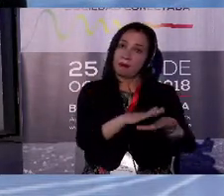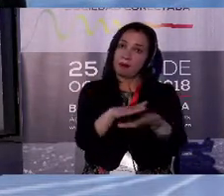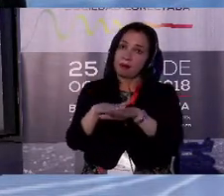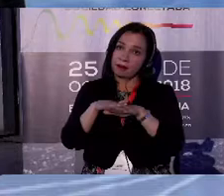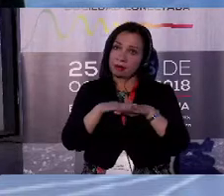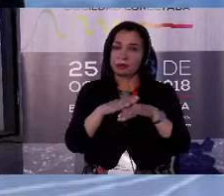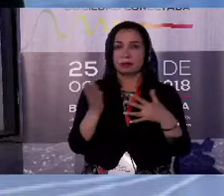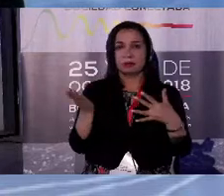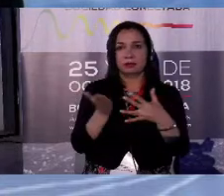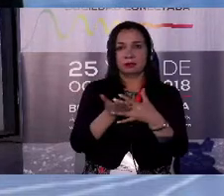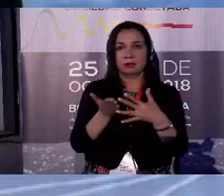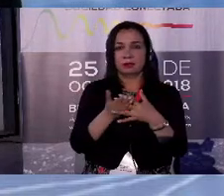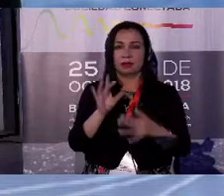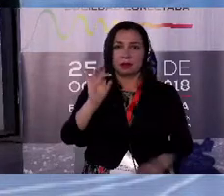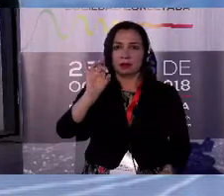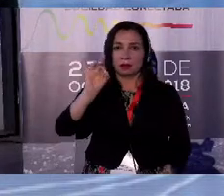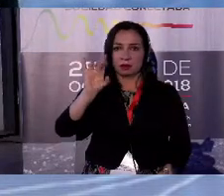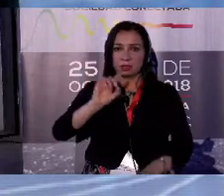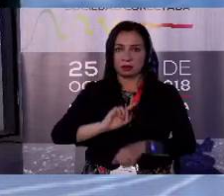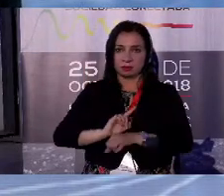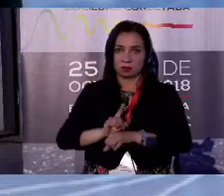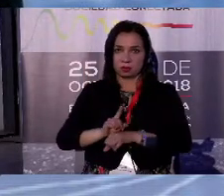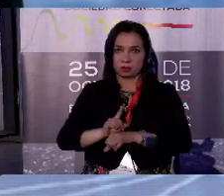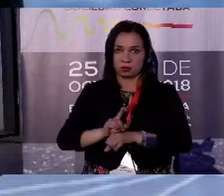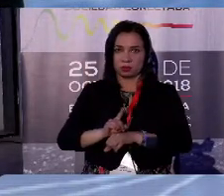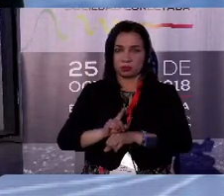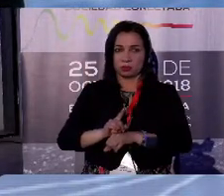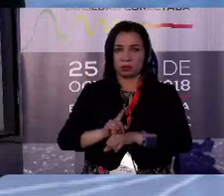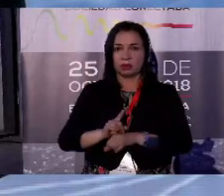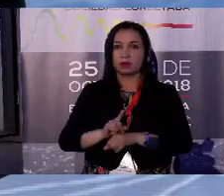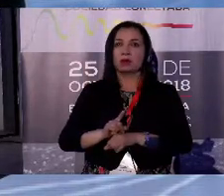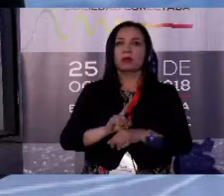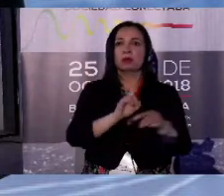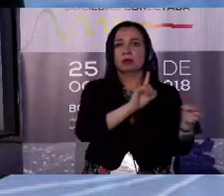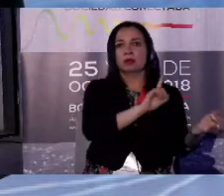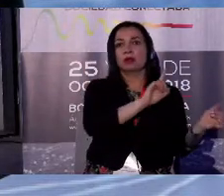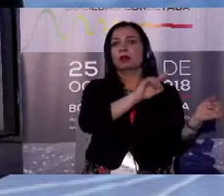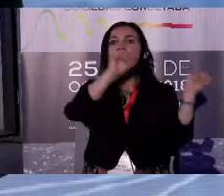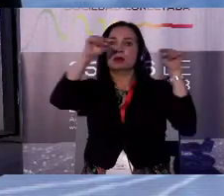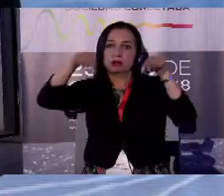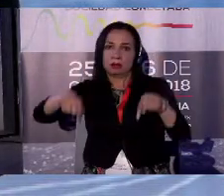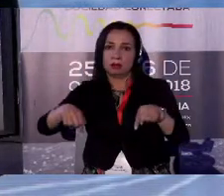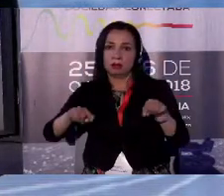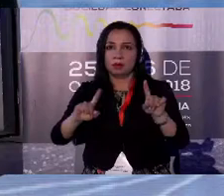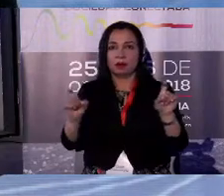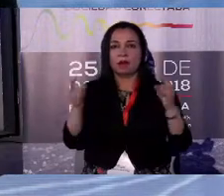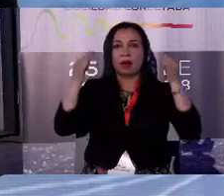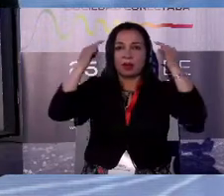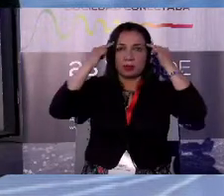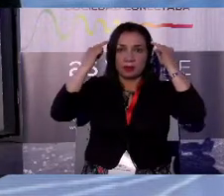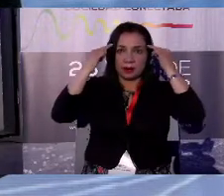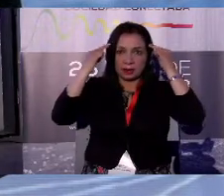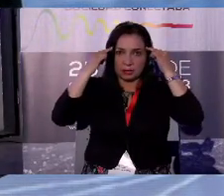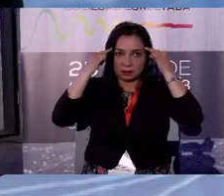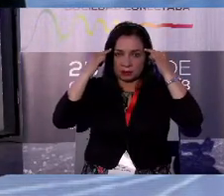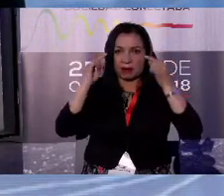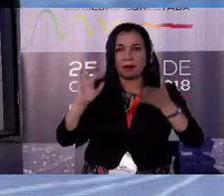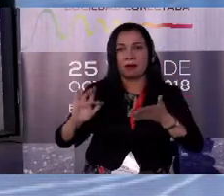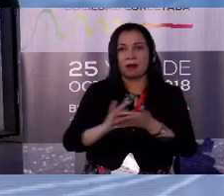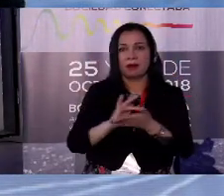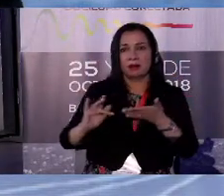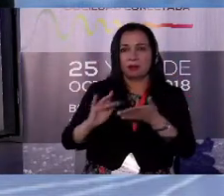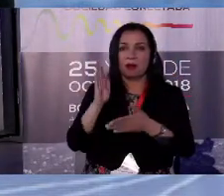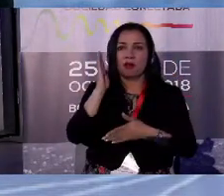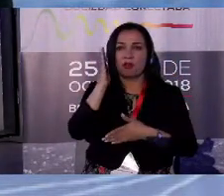un pequeño break de 15 minutos y regresamos para hablar sobre inteligencia artificial, machine learning para redes